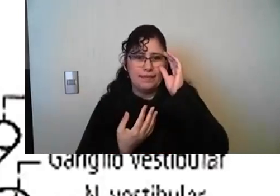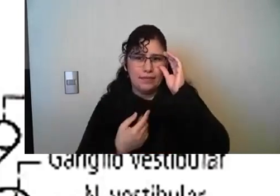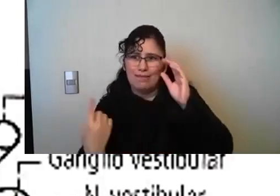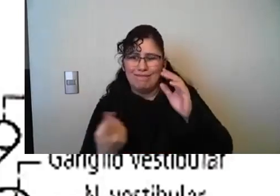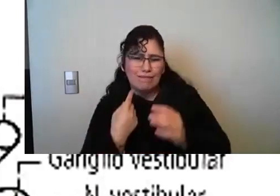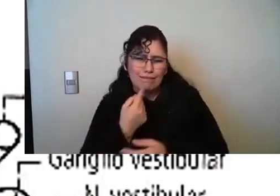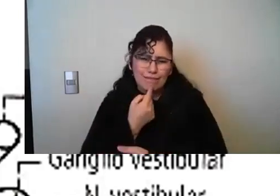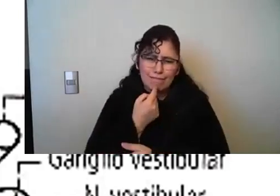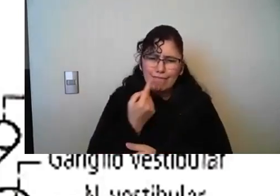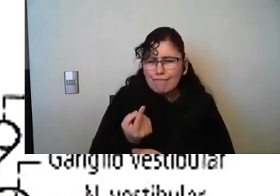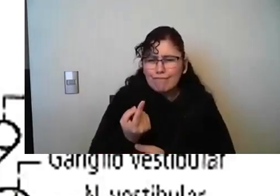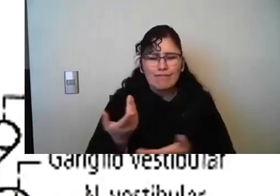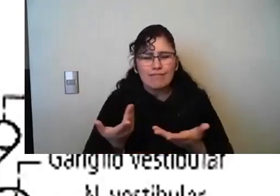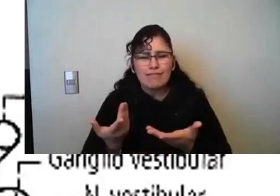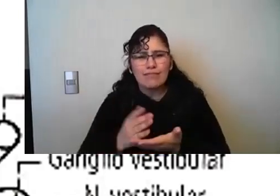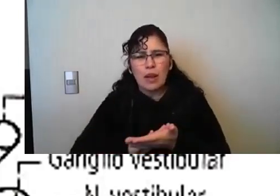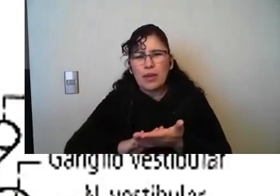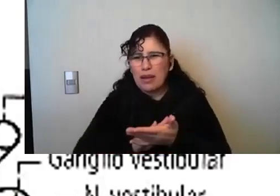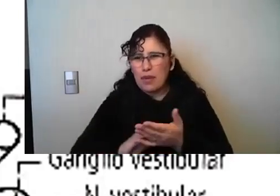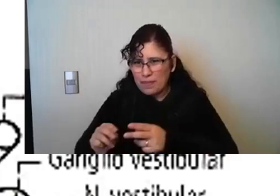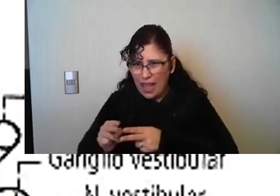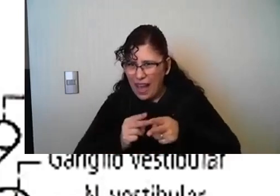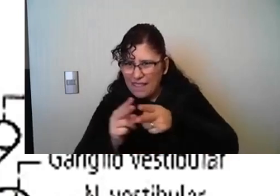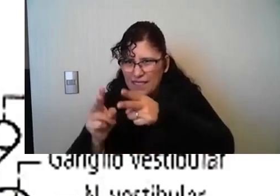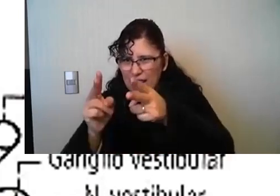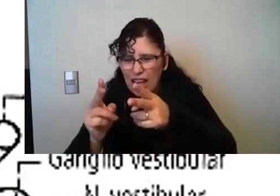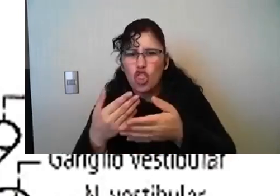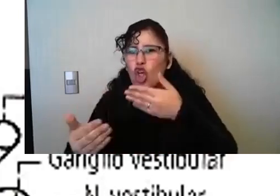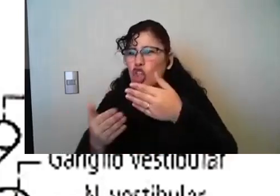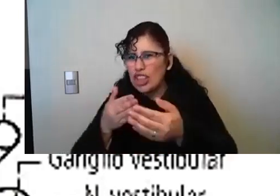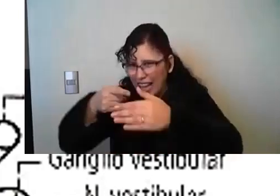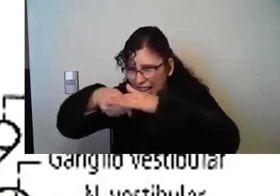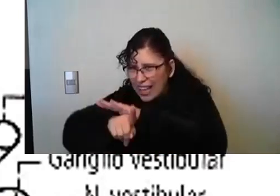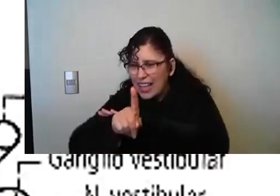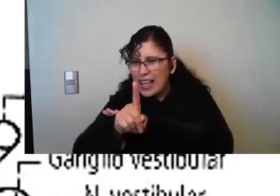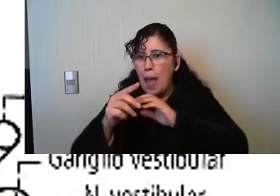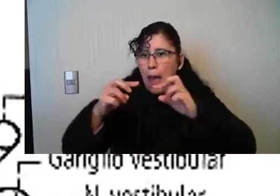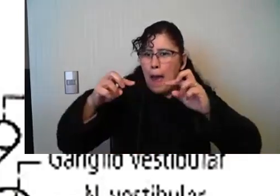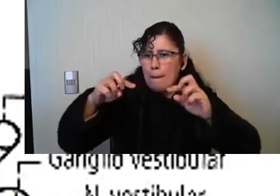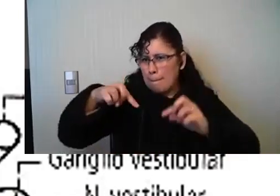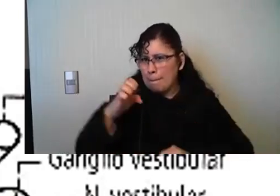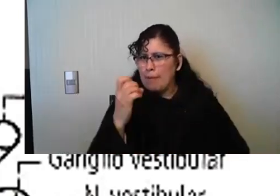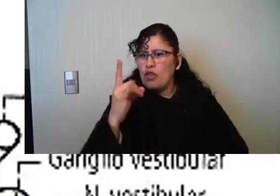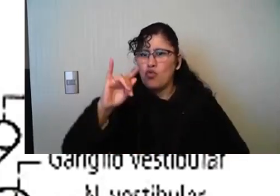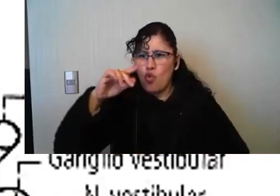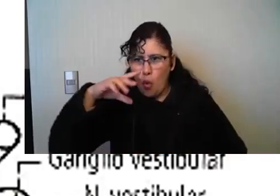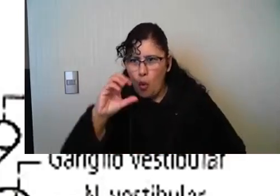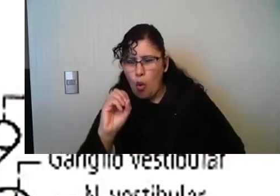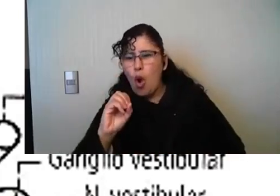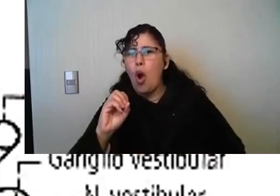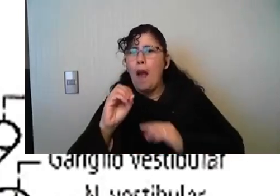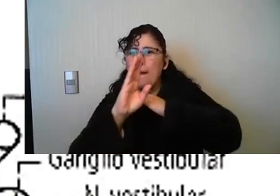consultar si esta vía entra por el pedúnculo cerebeloso inferior, medio o